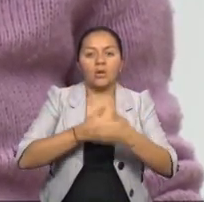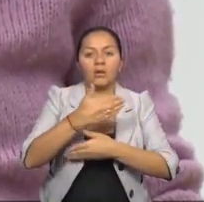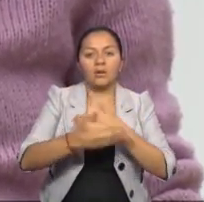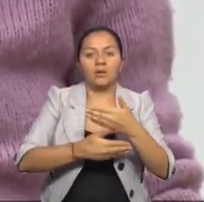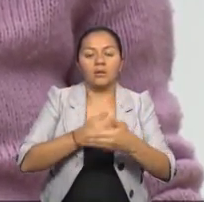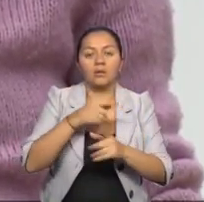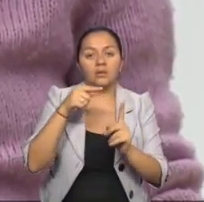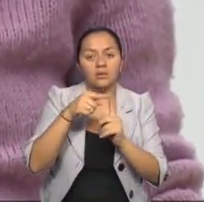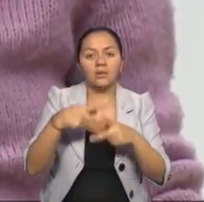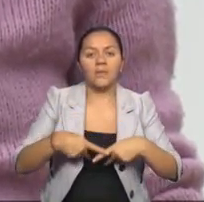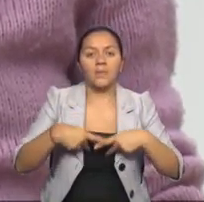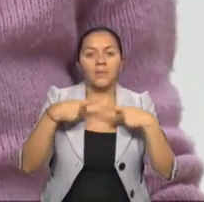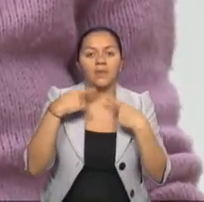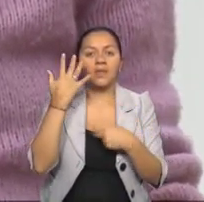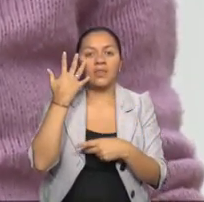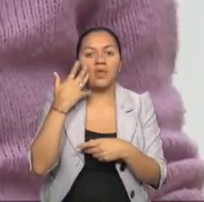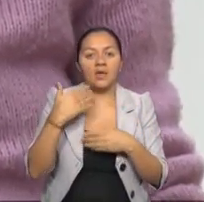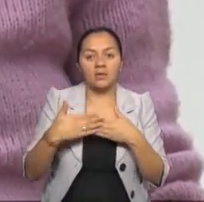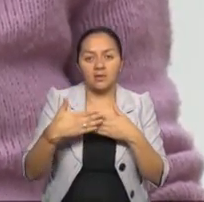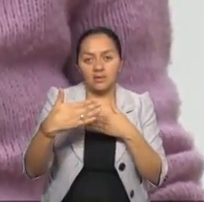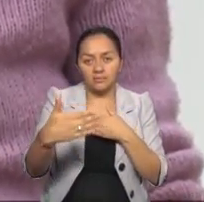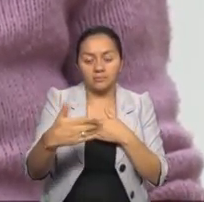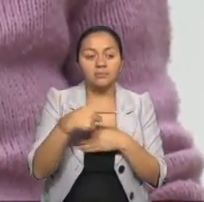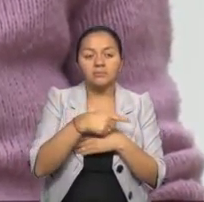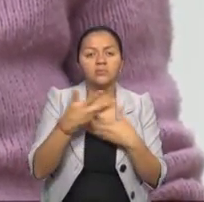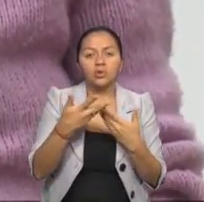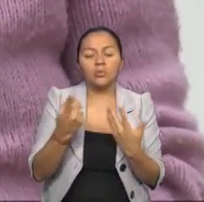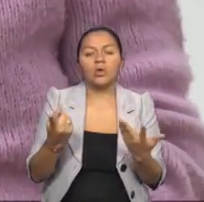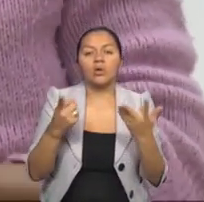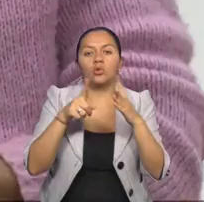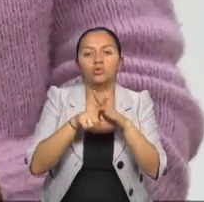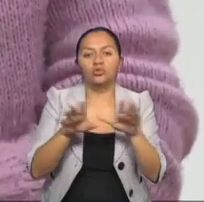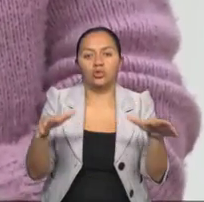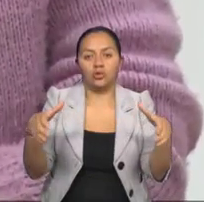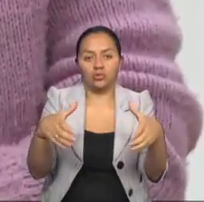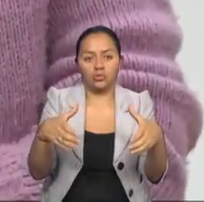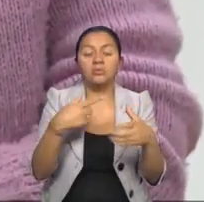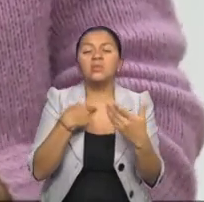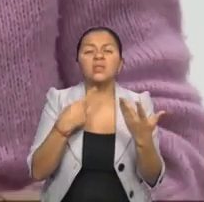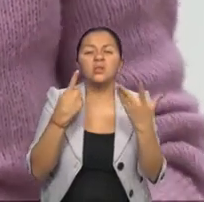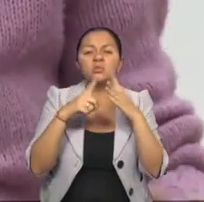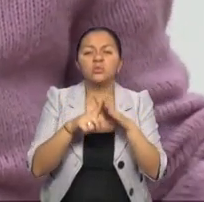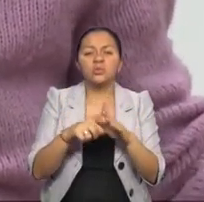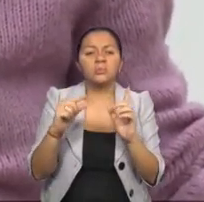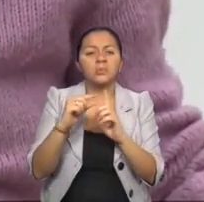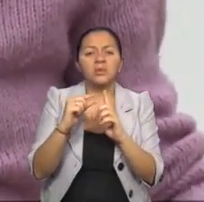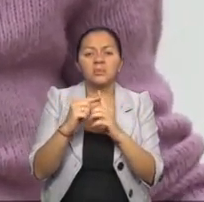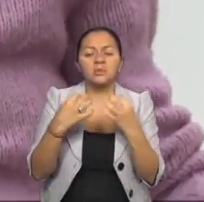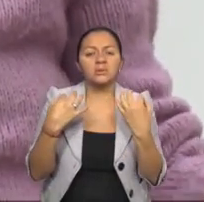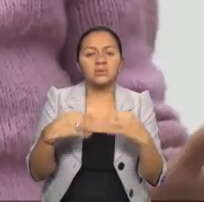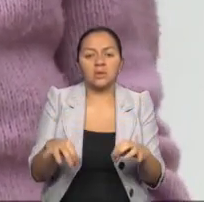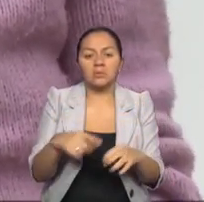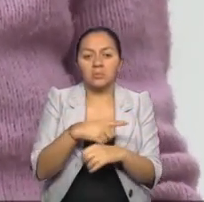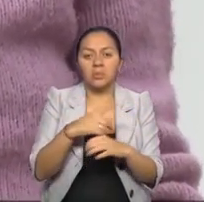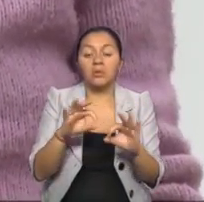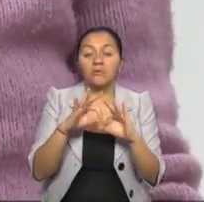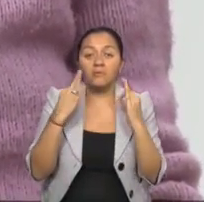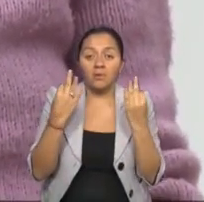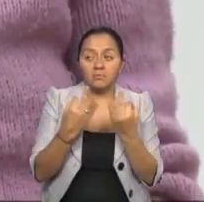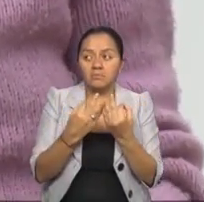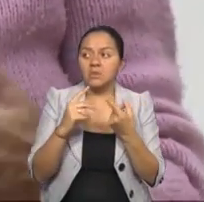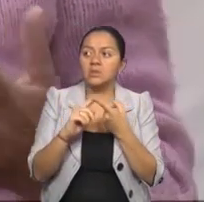procesos de vida cotidiana hablando de inclusión y hablamos de la inclusión más sencilla desde la familia